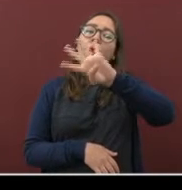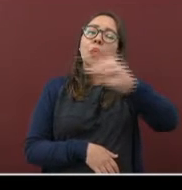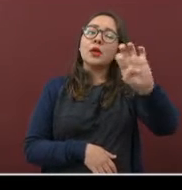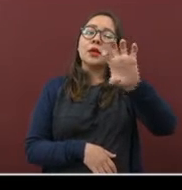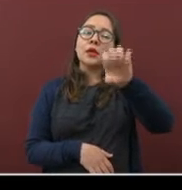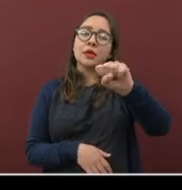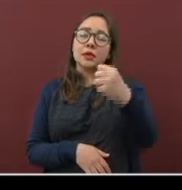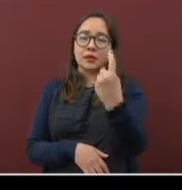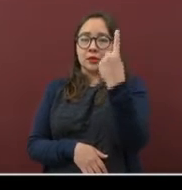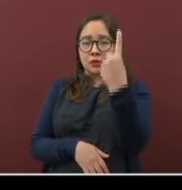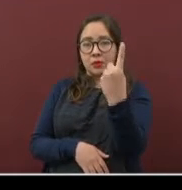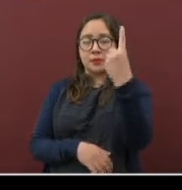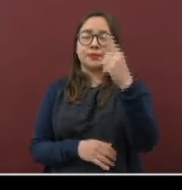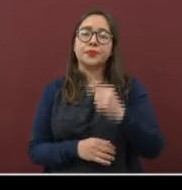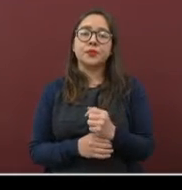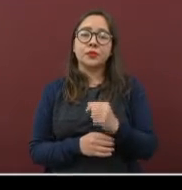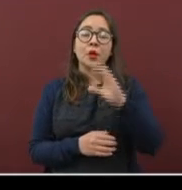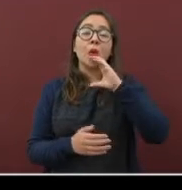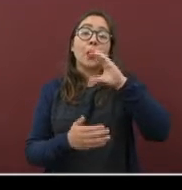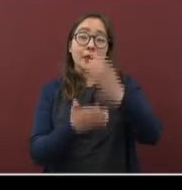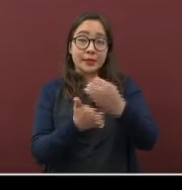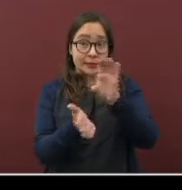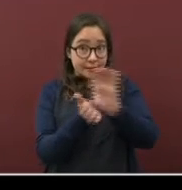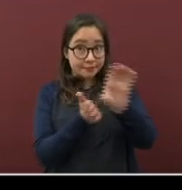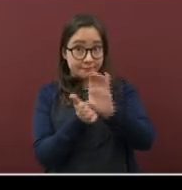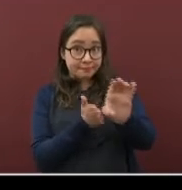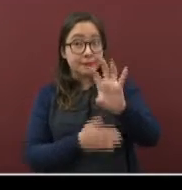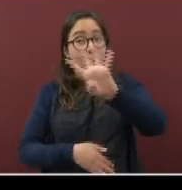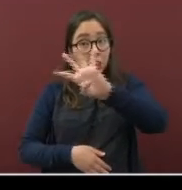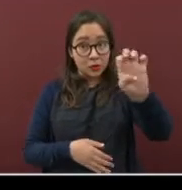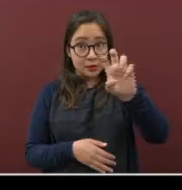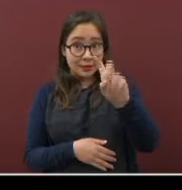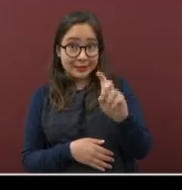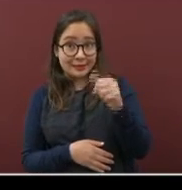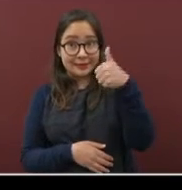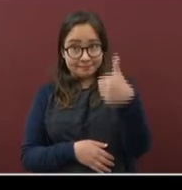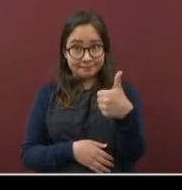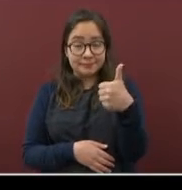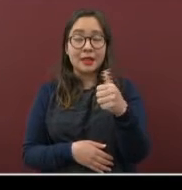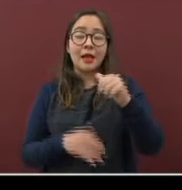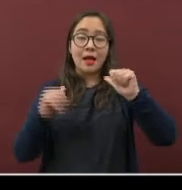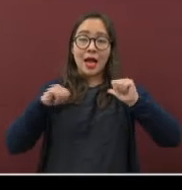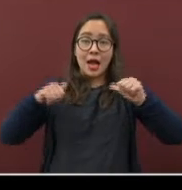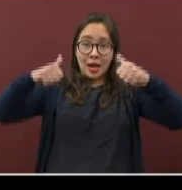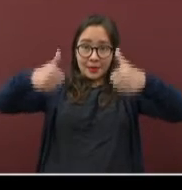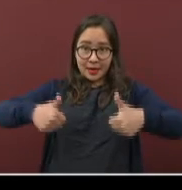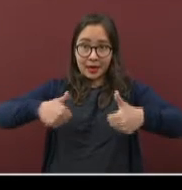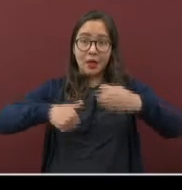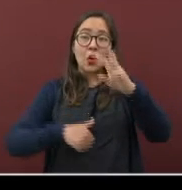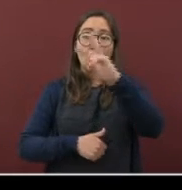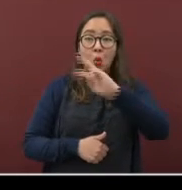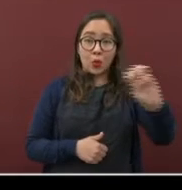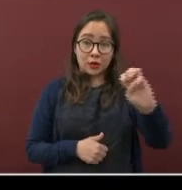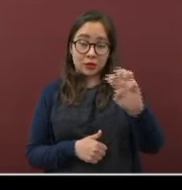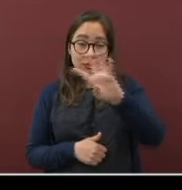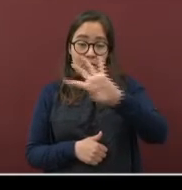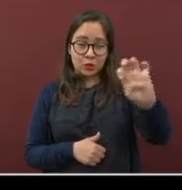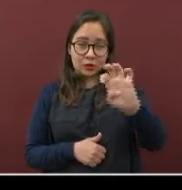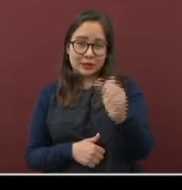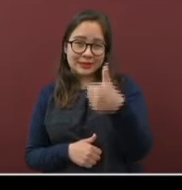461 cuatepec 436 alvarado 406